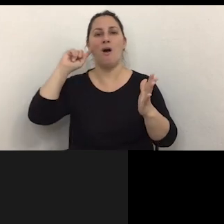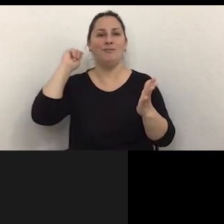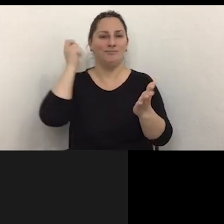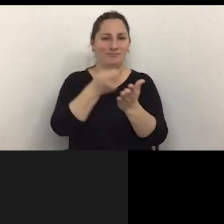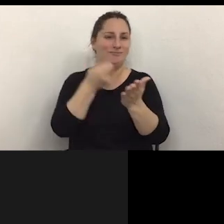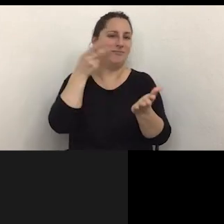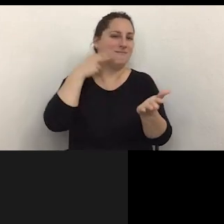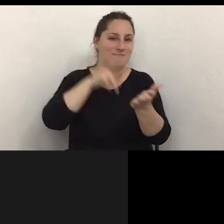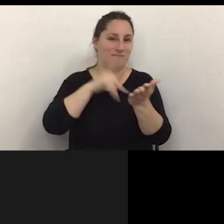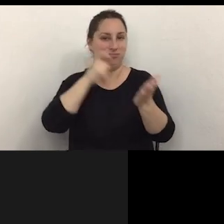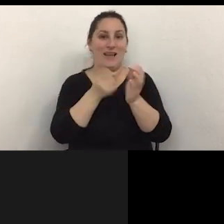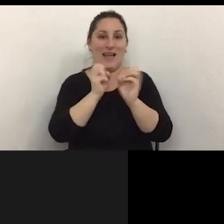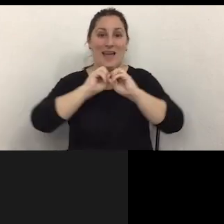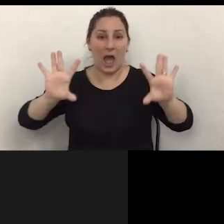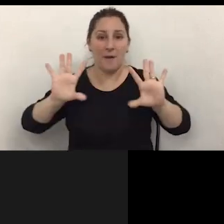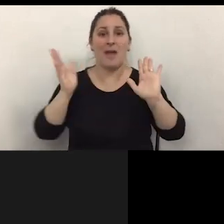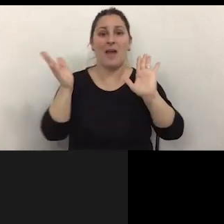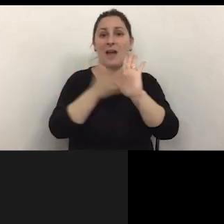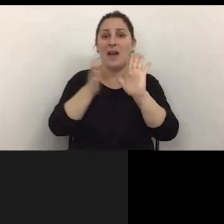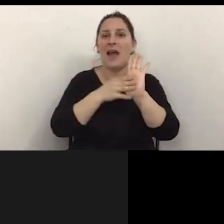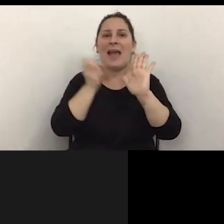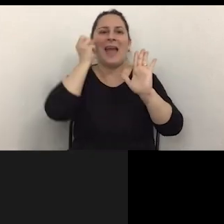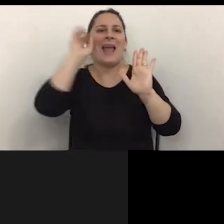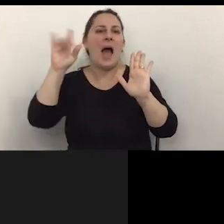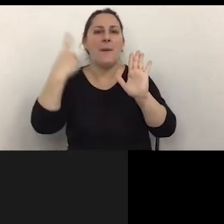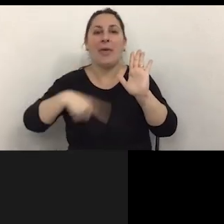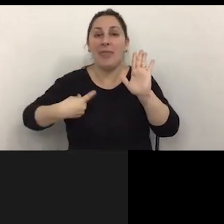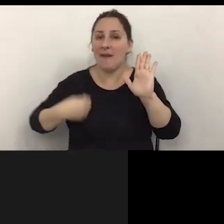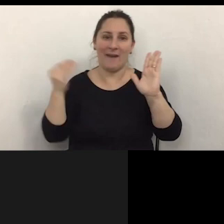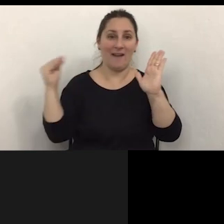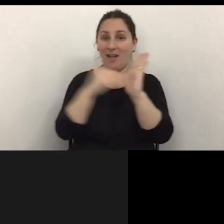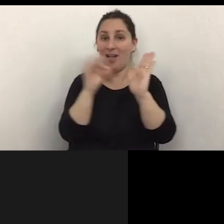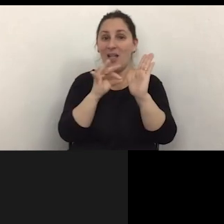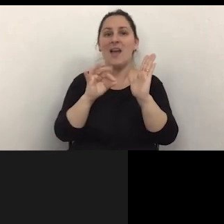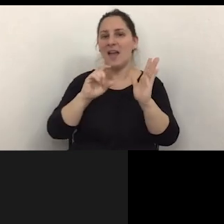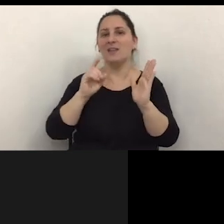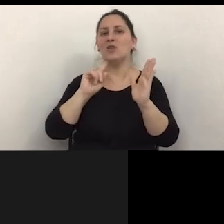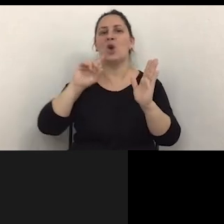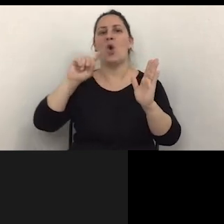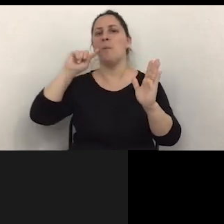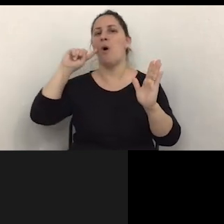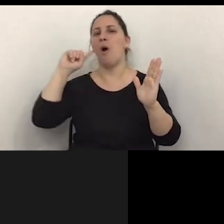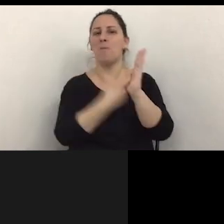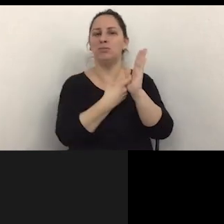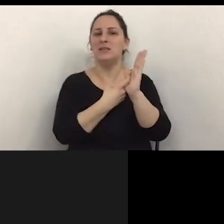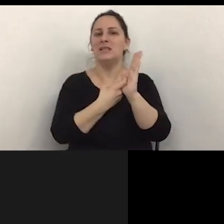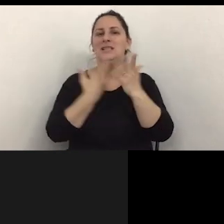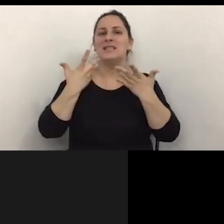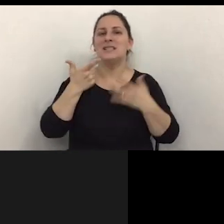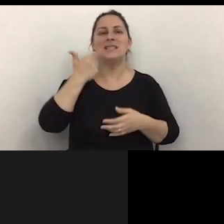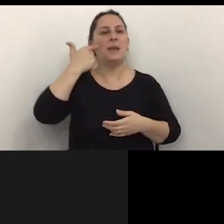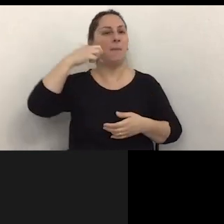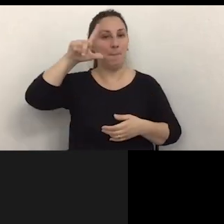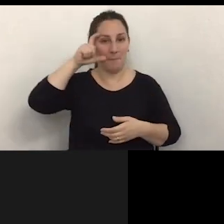el agravante, entonces termine en evasión simple. En general, la jurisprudencia,